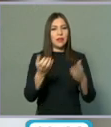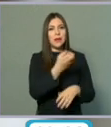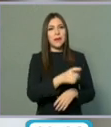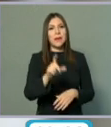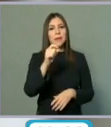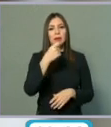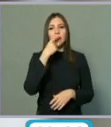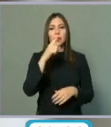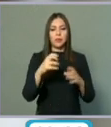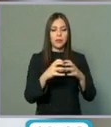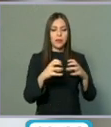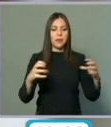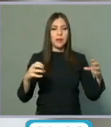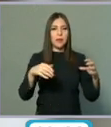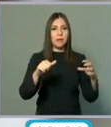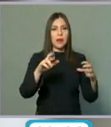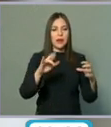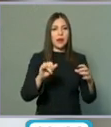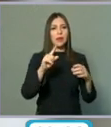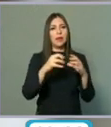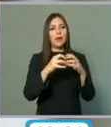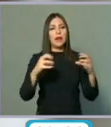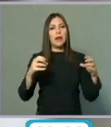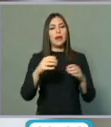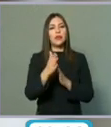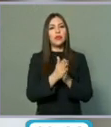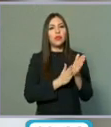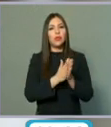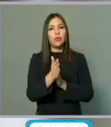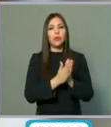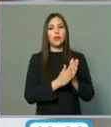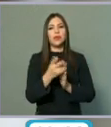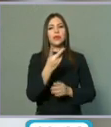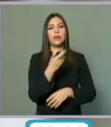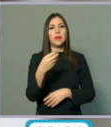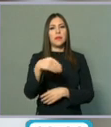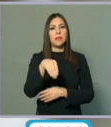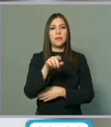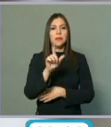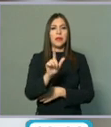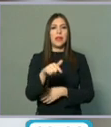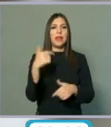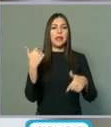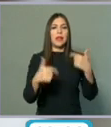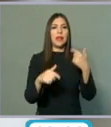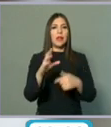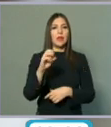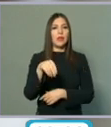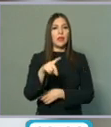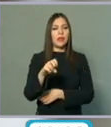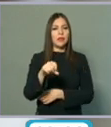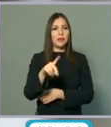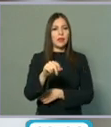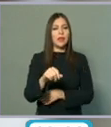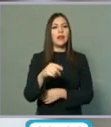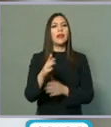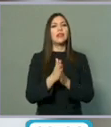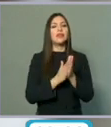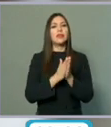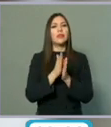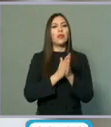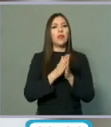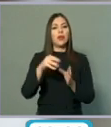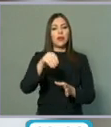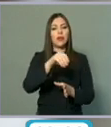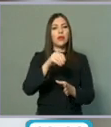galletas, un paquete de galletas tipo María, un paquete de galletas de chocolate, 200 mililitros de leche condensada, chispas de chocolate